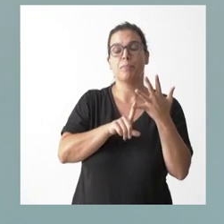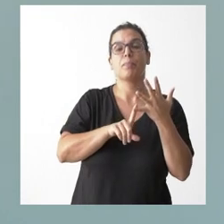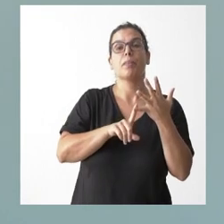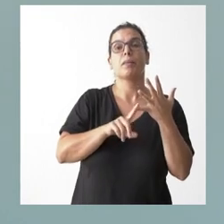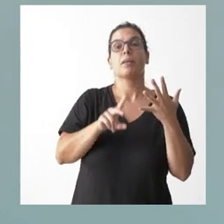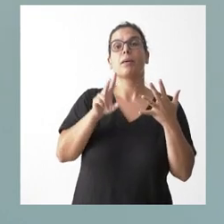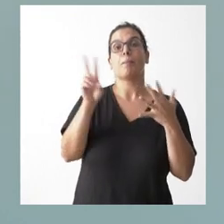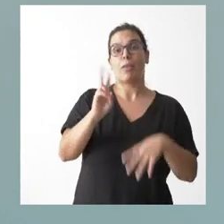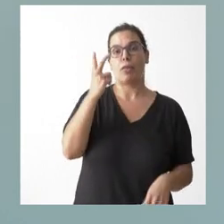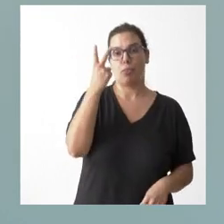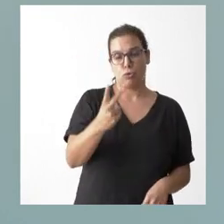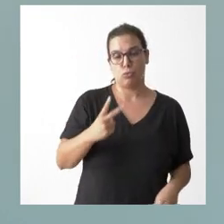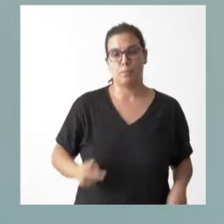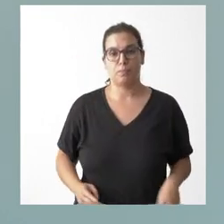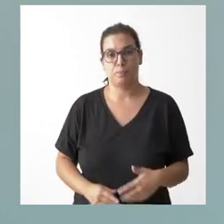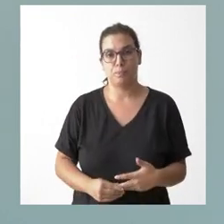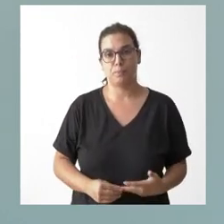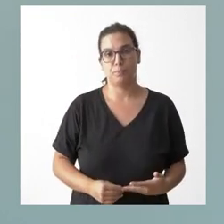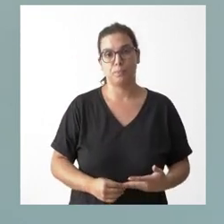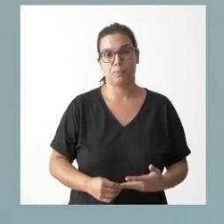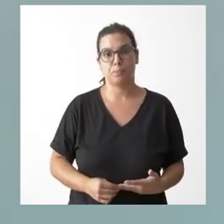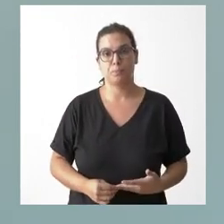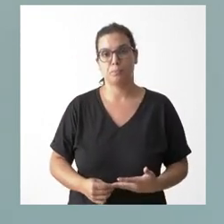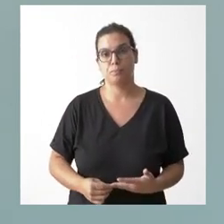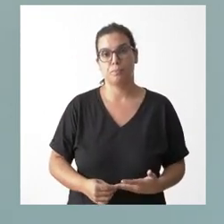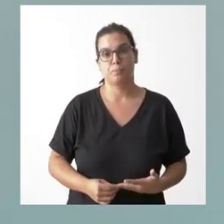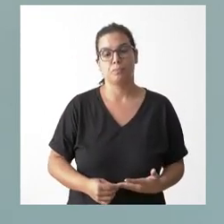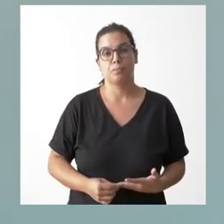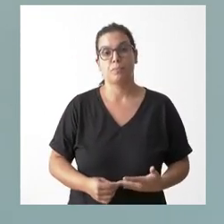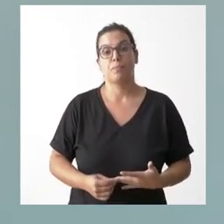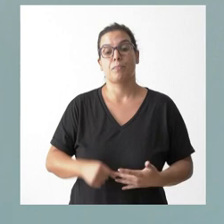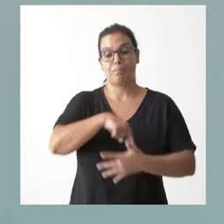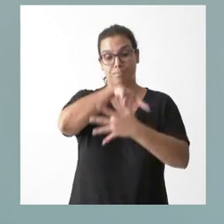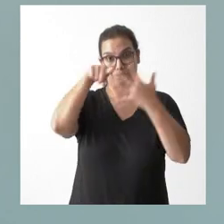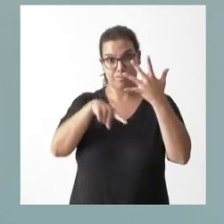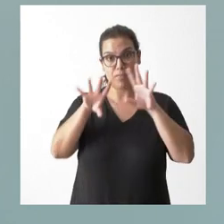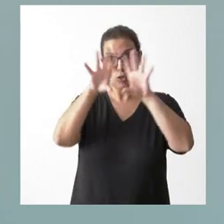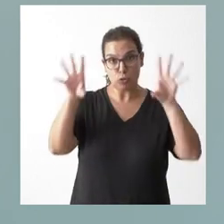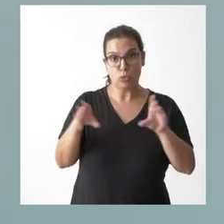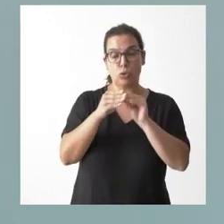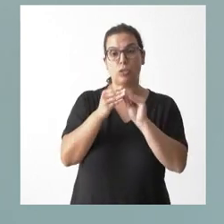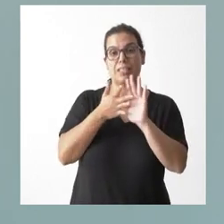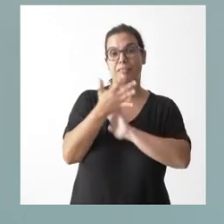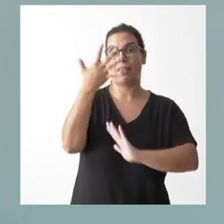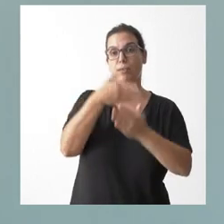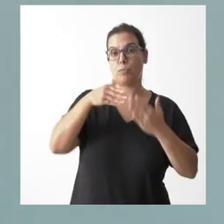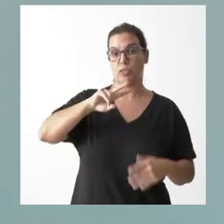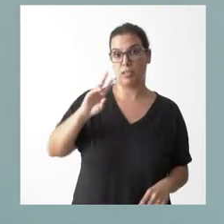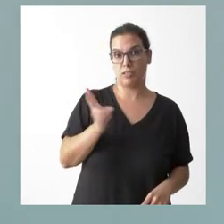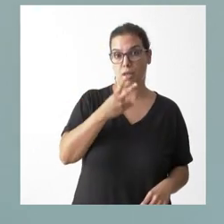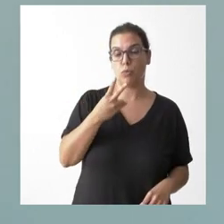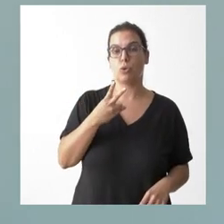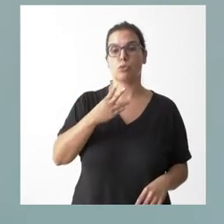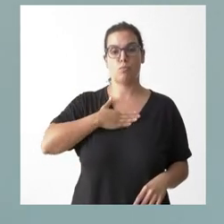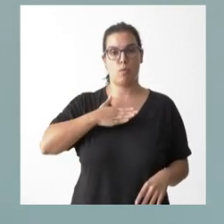Nava del Rey en Valladolid. Del total de esta actuación, que supone 5 millones de euros que aporta